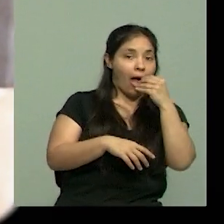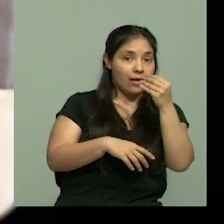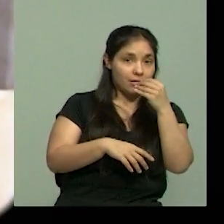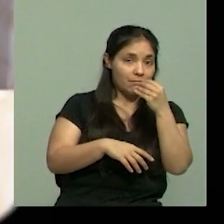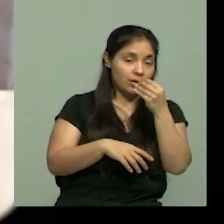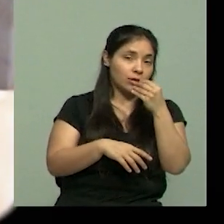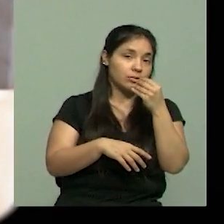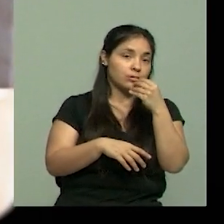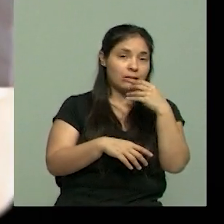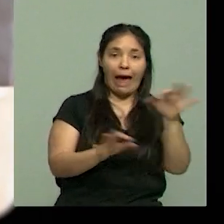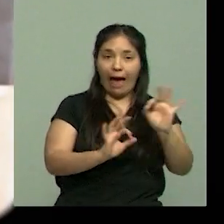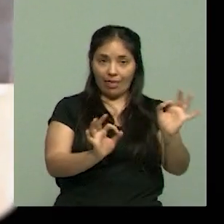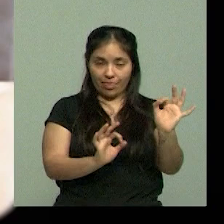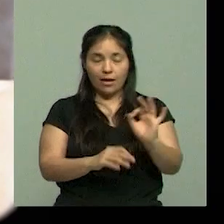dentro de